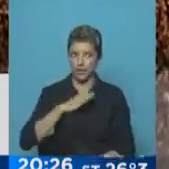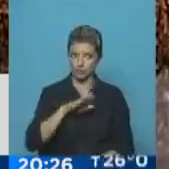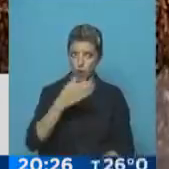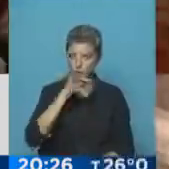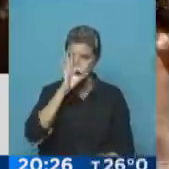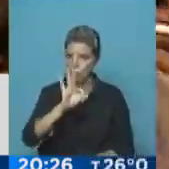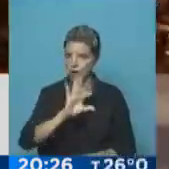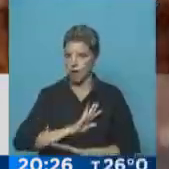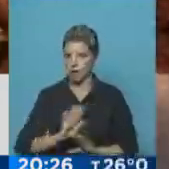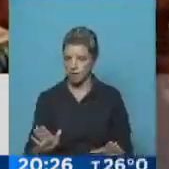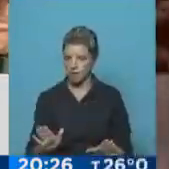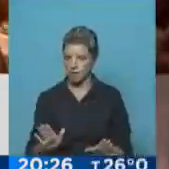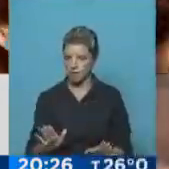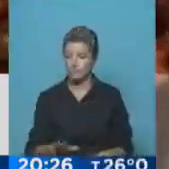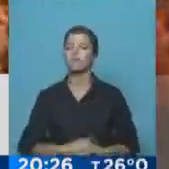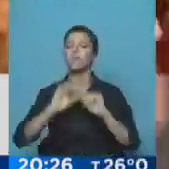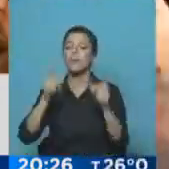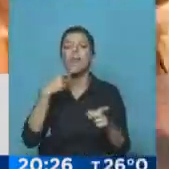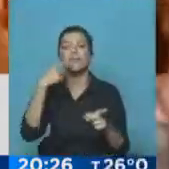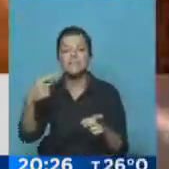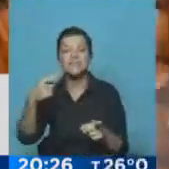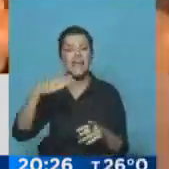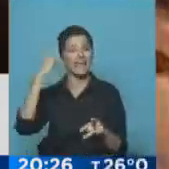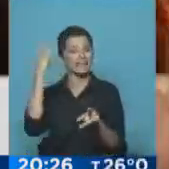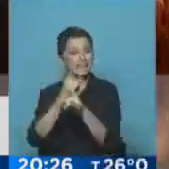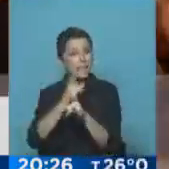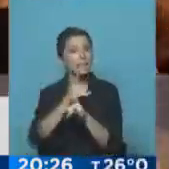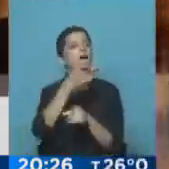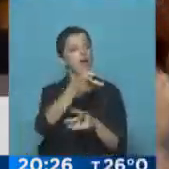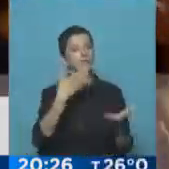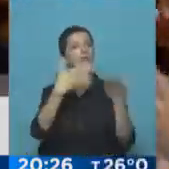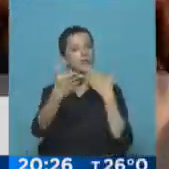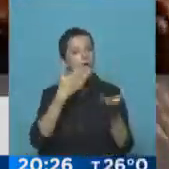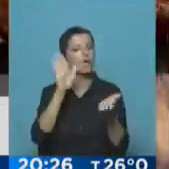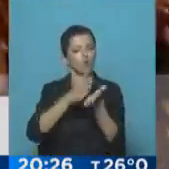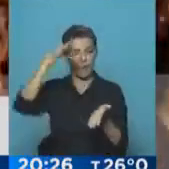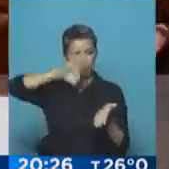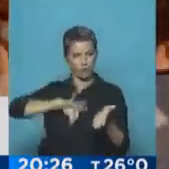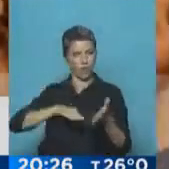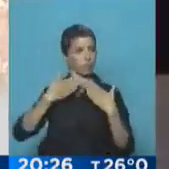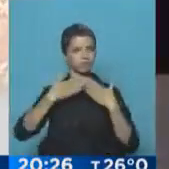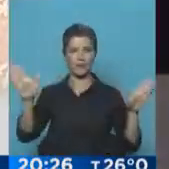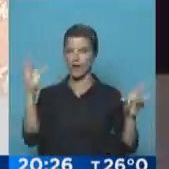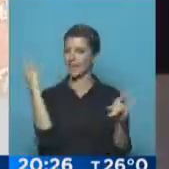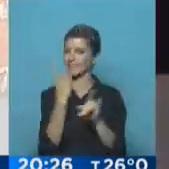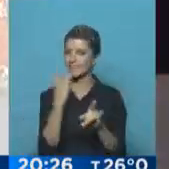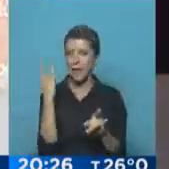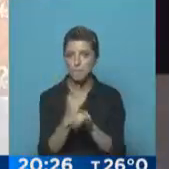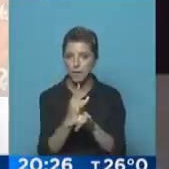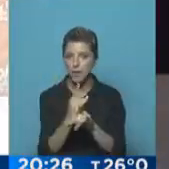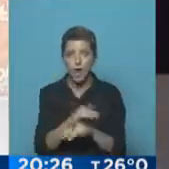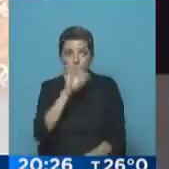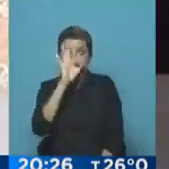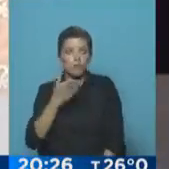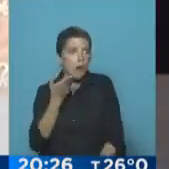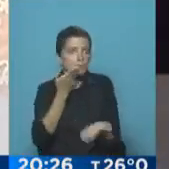traicionamos, para decirles que siempre tuvieron paritarias libres, que nunca les reclamamos